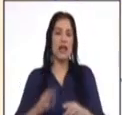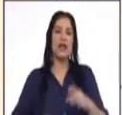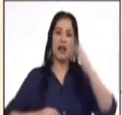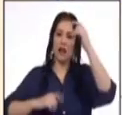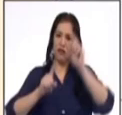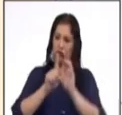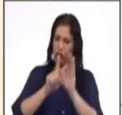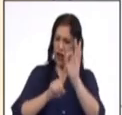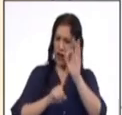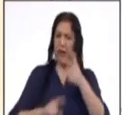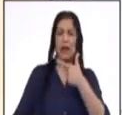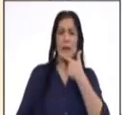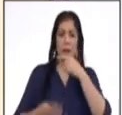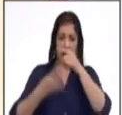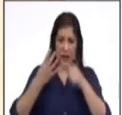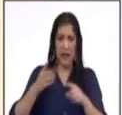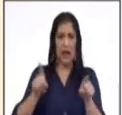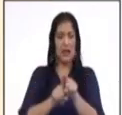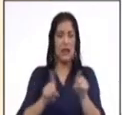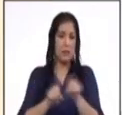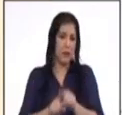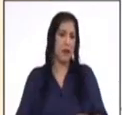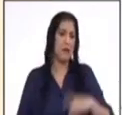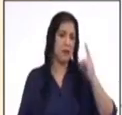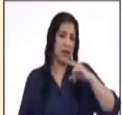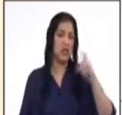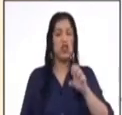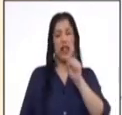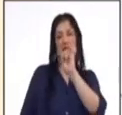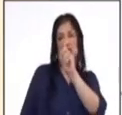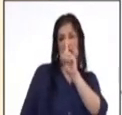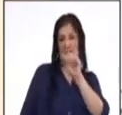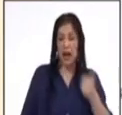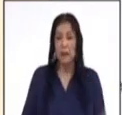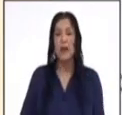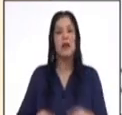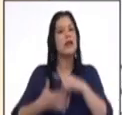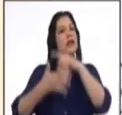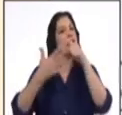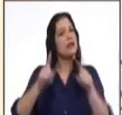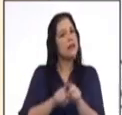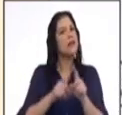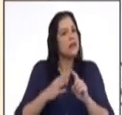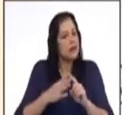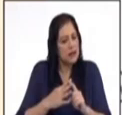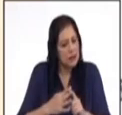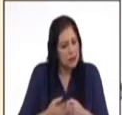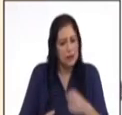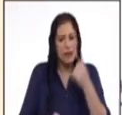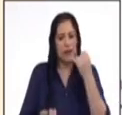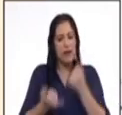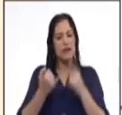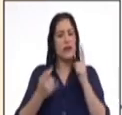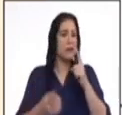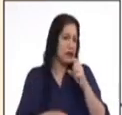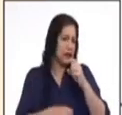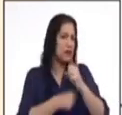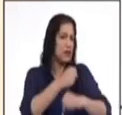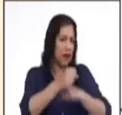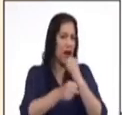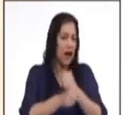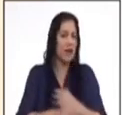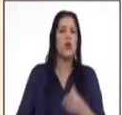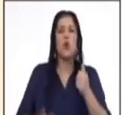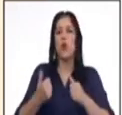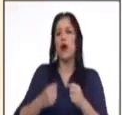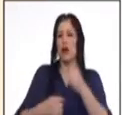fiebre amarilla, así como la emergencia del SIDA, y que además se iniciara al término de este periodo